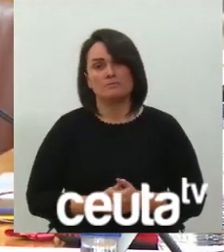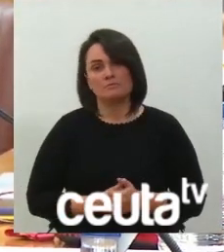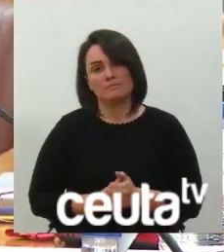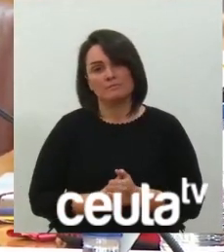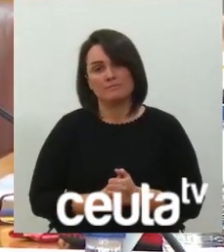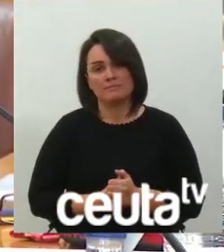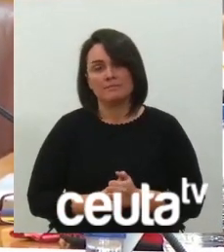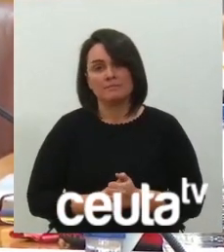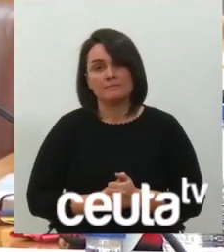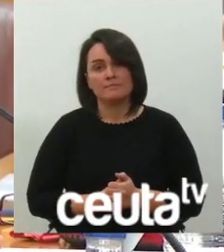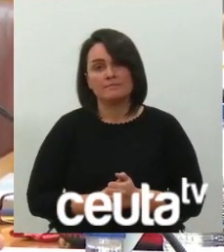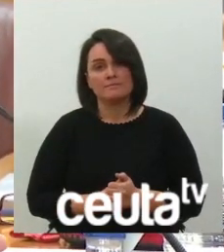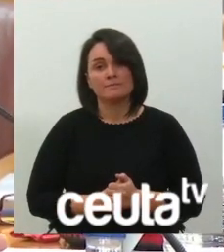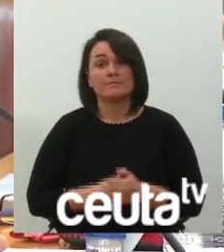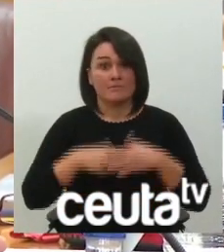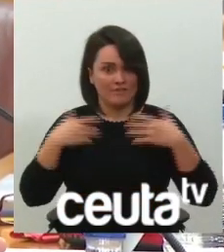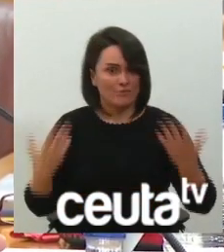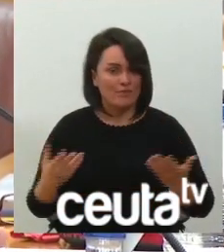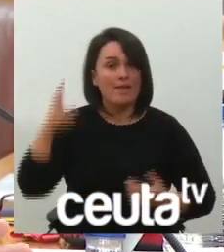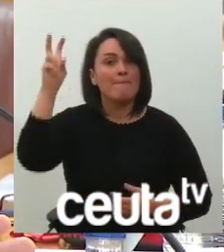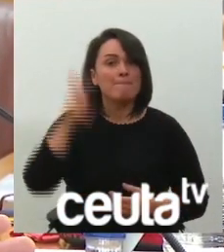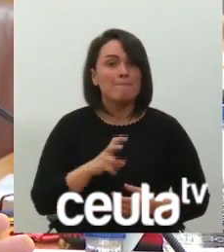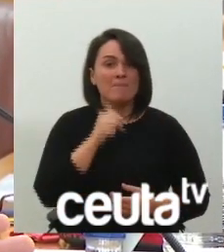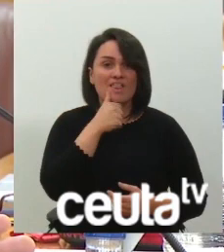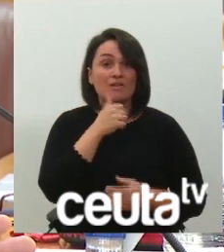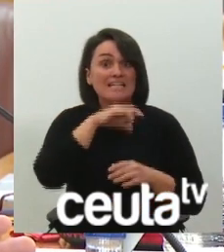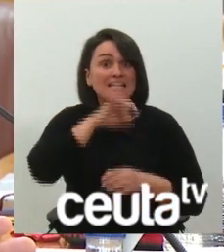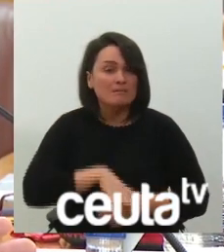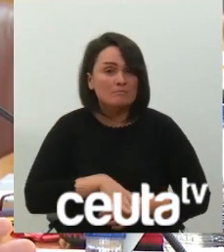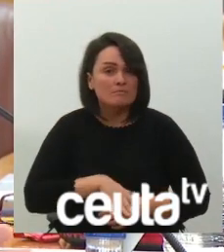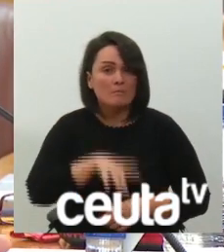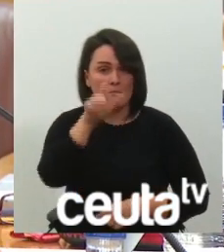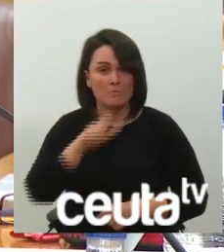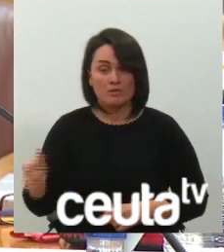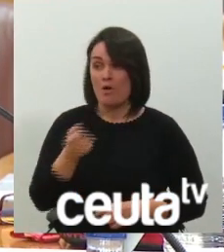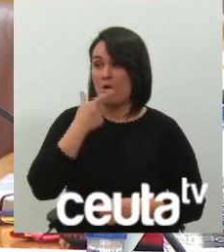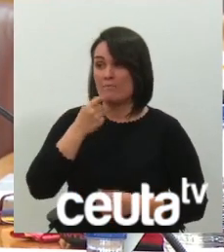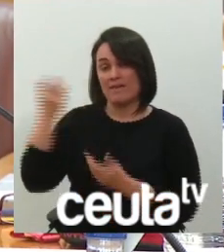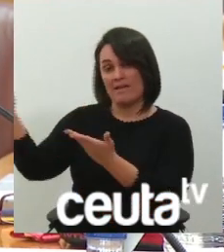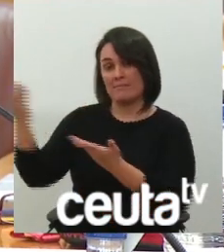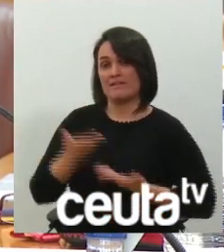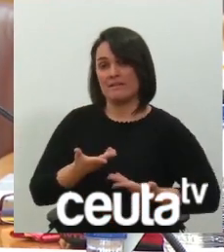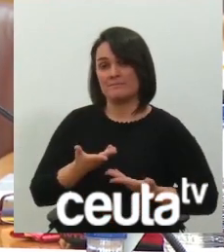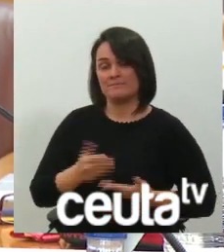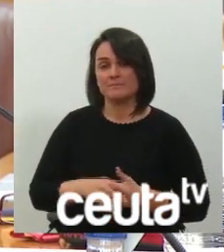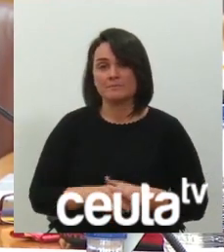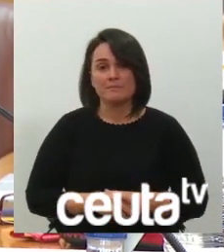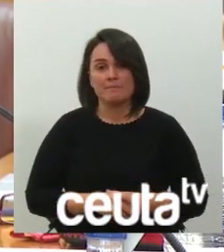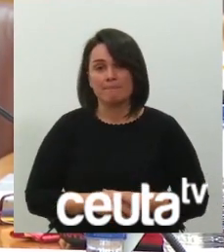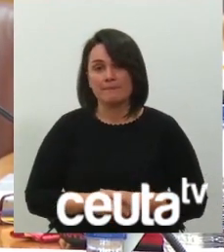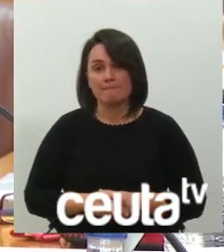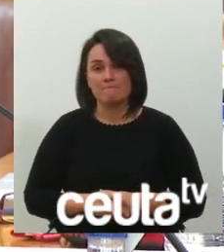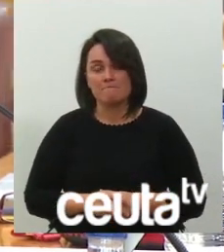eso sí quién mina ceuta los invitados de juan vivas los invitados de juan mira para exponer foros económicos